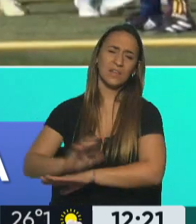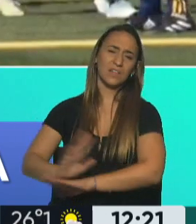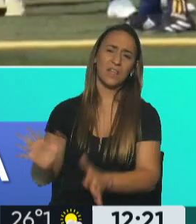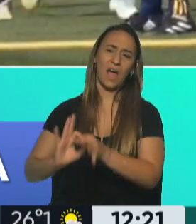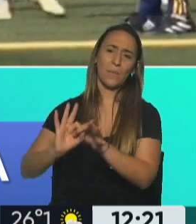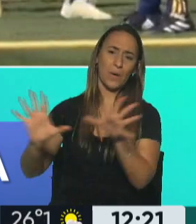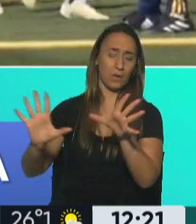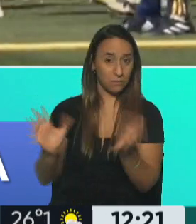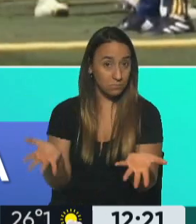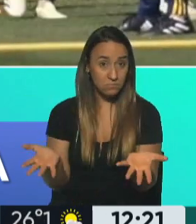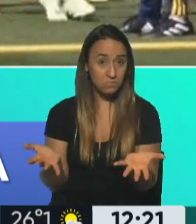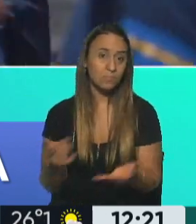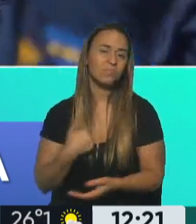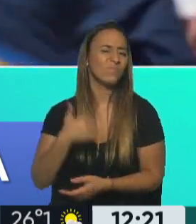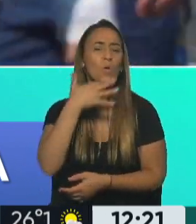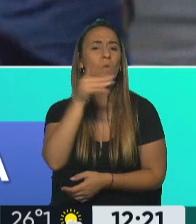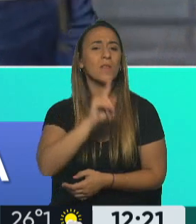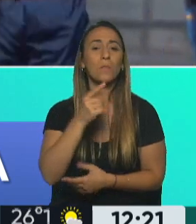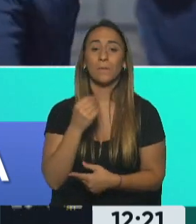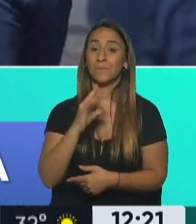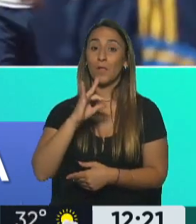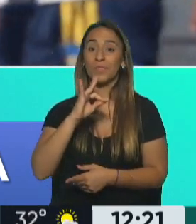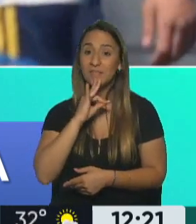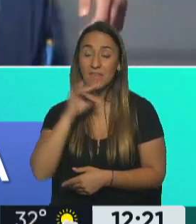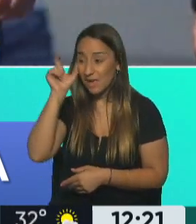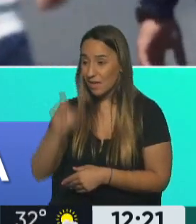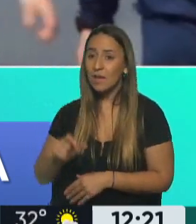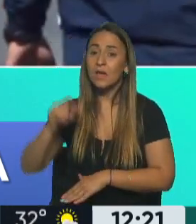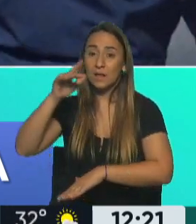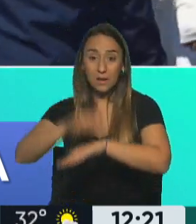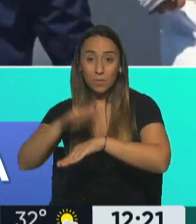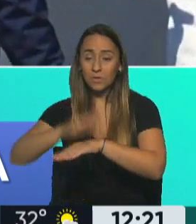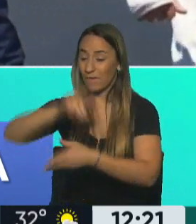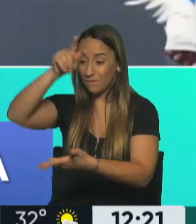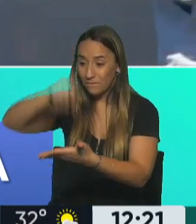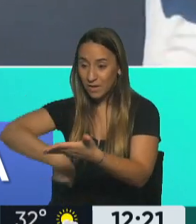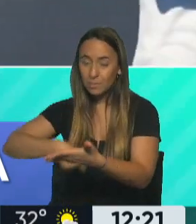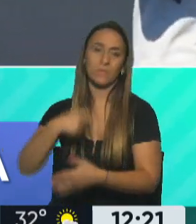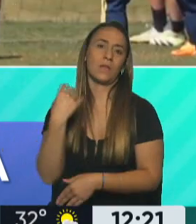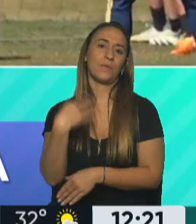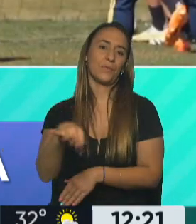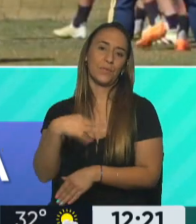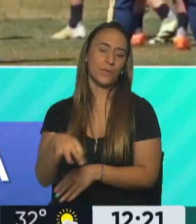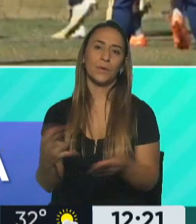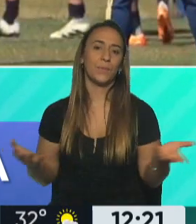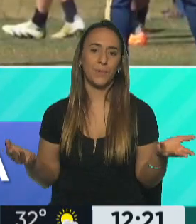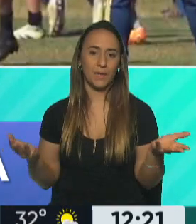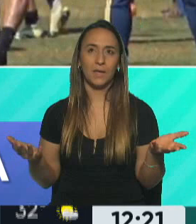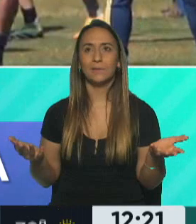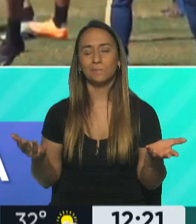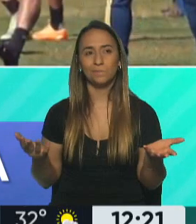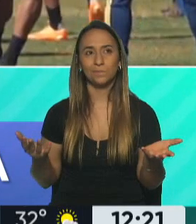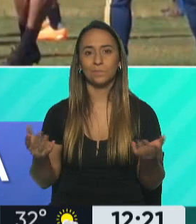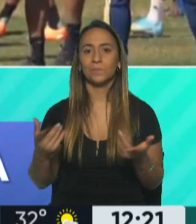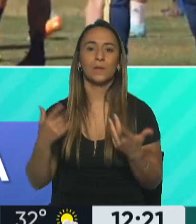técnico Eh bueno ASUME un compromiso tiene que tener la la suficiente